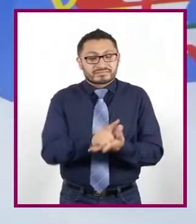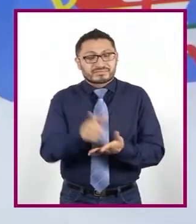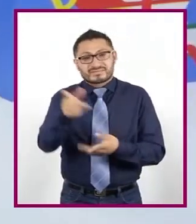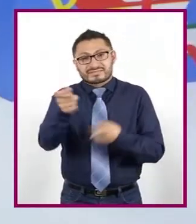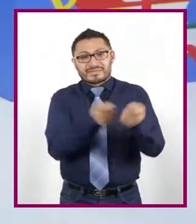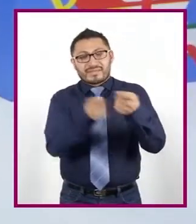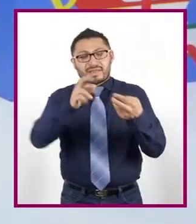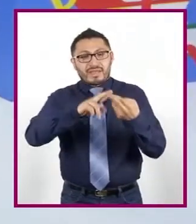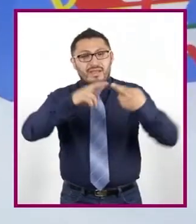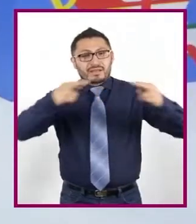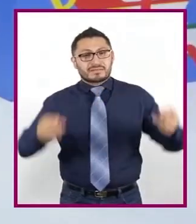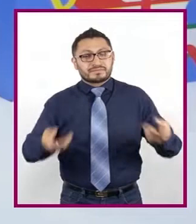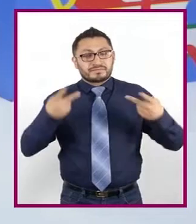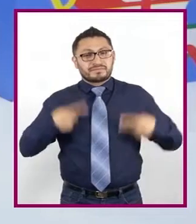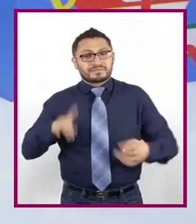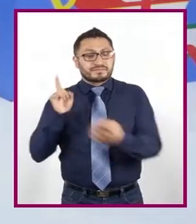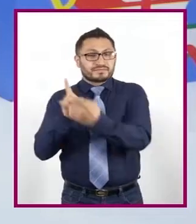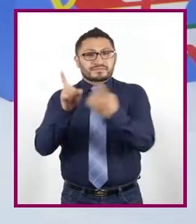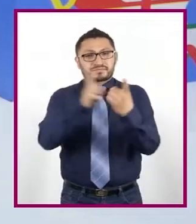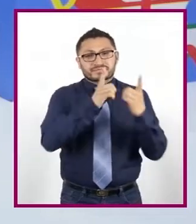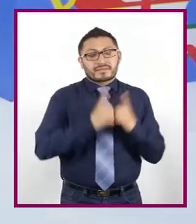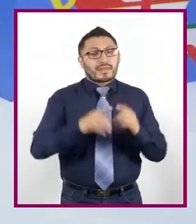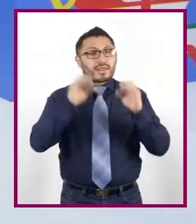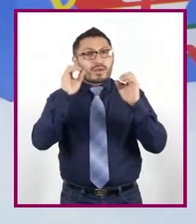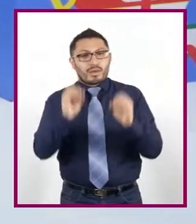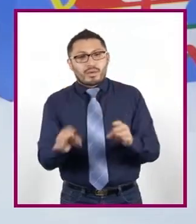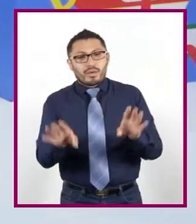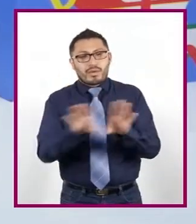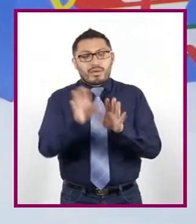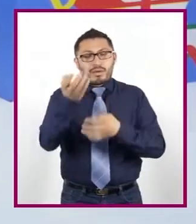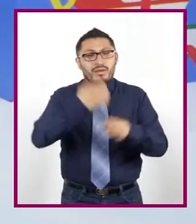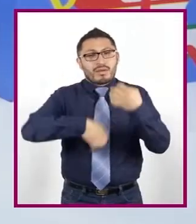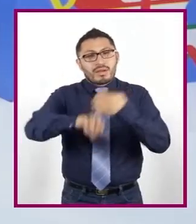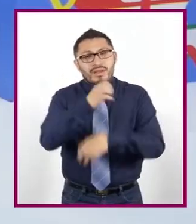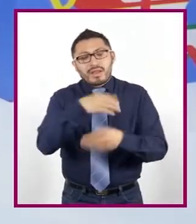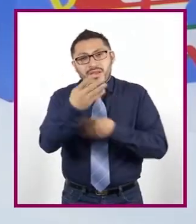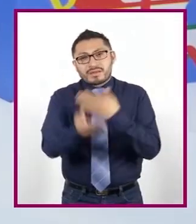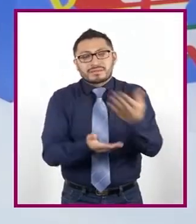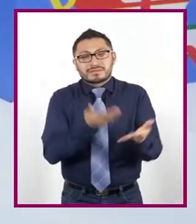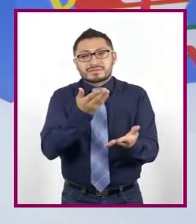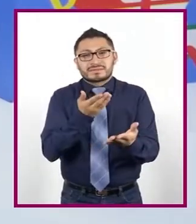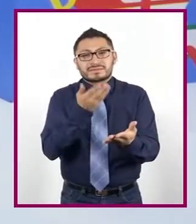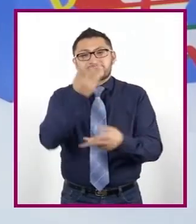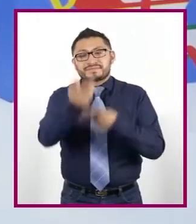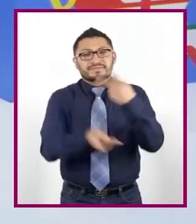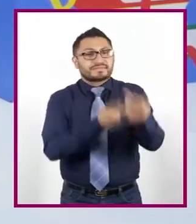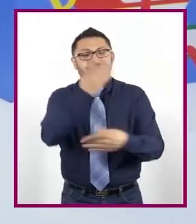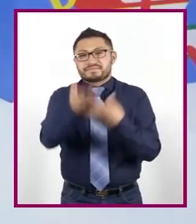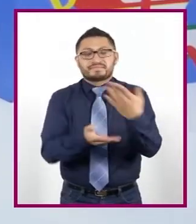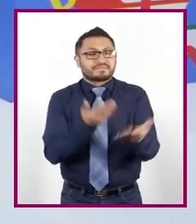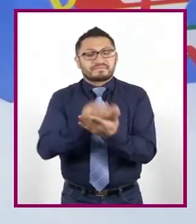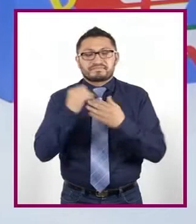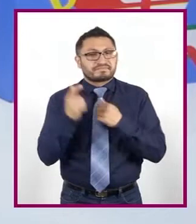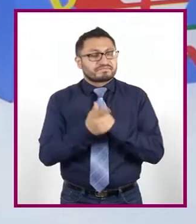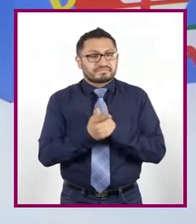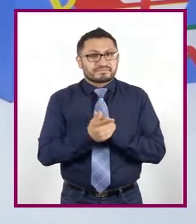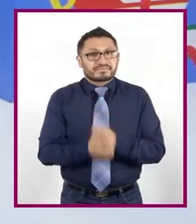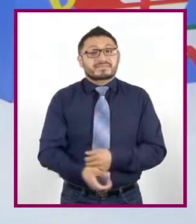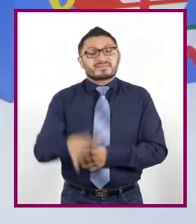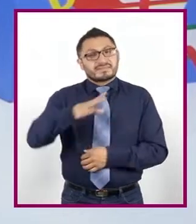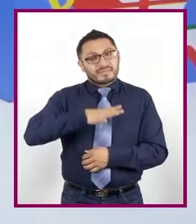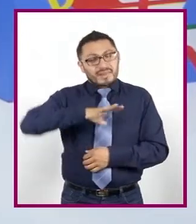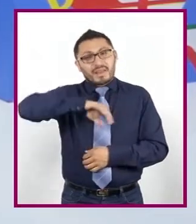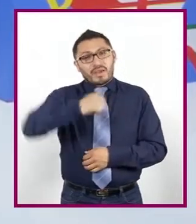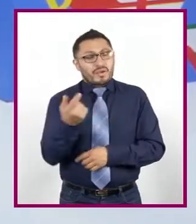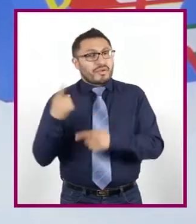que establecen las personas entre sí o con empresas que les prestan algún servicio. Existen otros